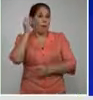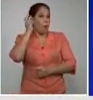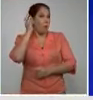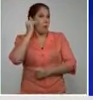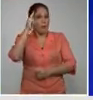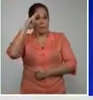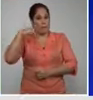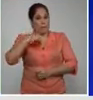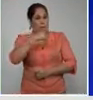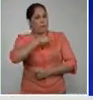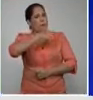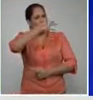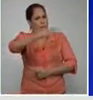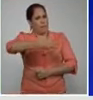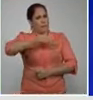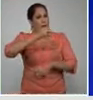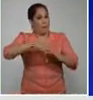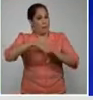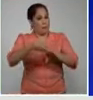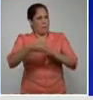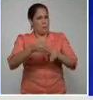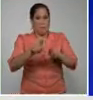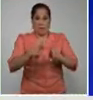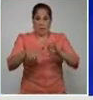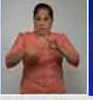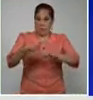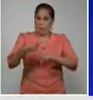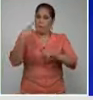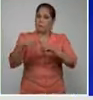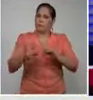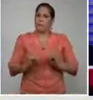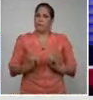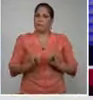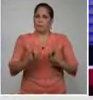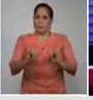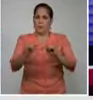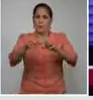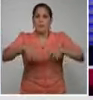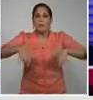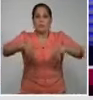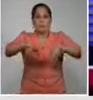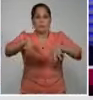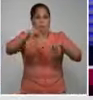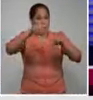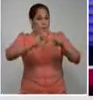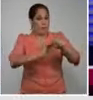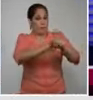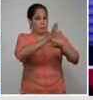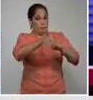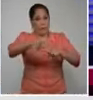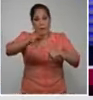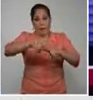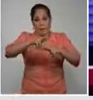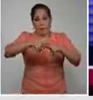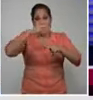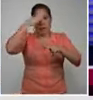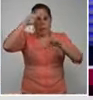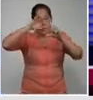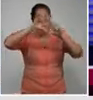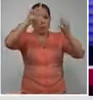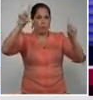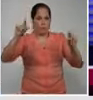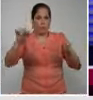segundo momento, lo esperamos mañana para seguir conociendo otros detalles sobre el comportamiento de la COVID-19 en Cuba y el resto del